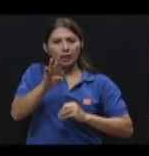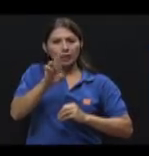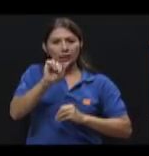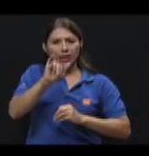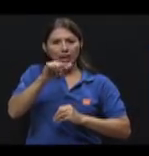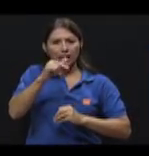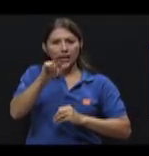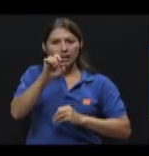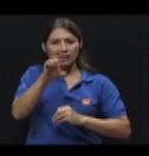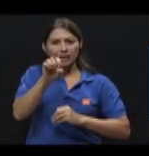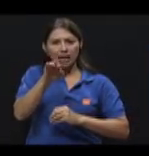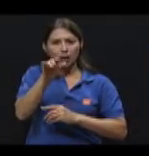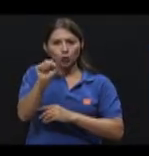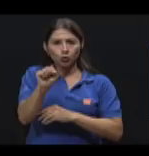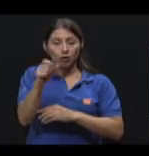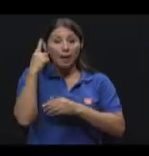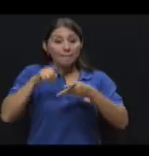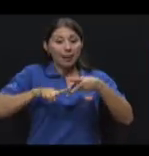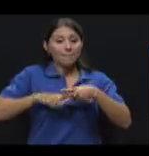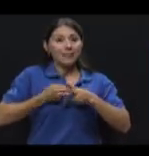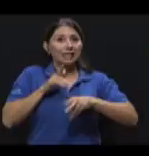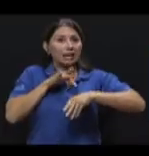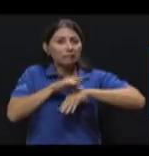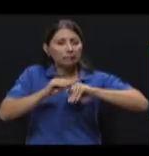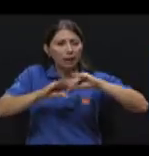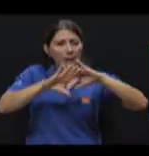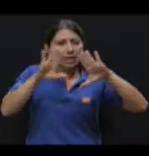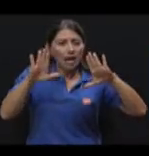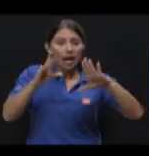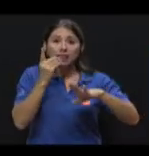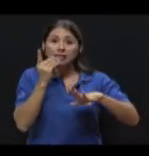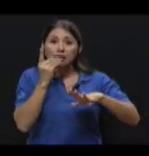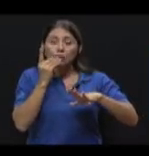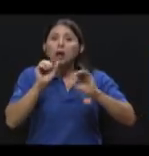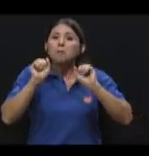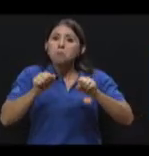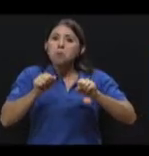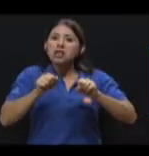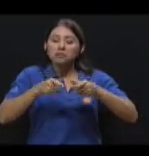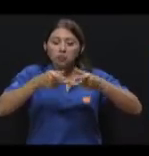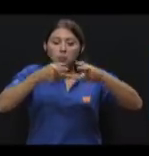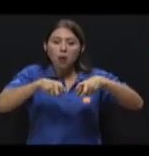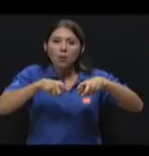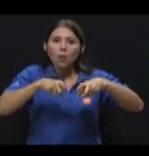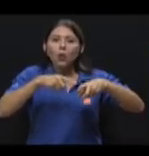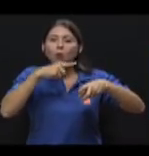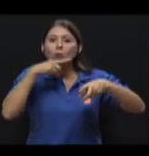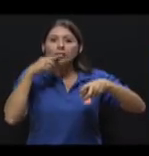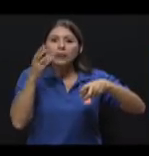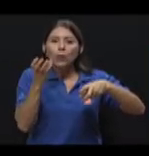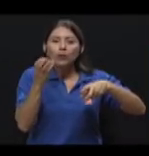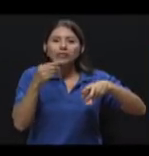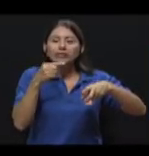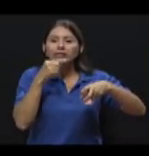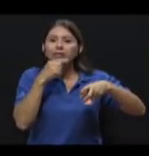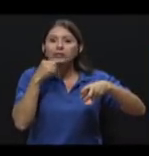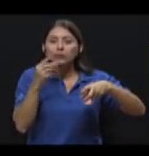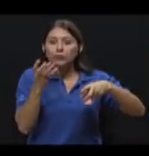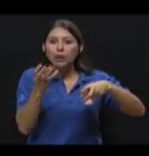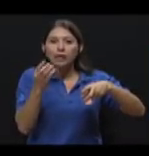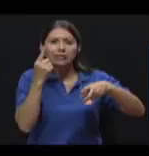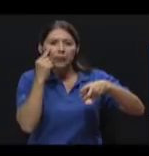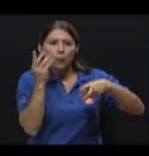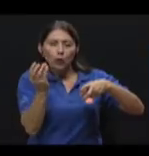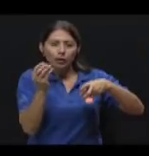para empezar el día en el desayuno puede preparar un huevo revuelto con tomate y cebolla cocinado en una cucharadita de